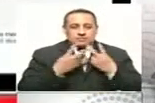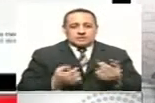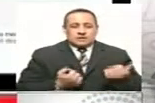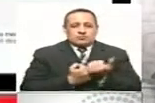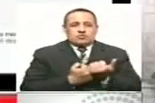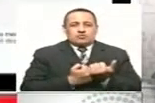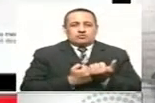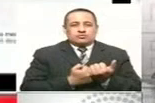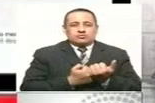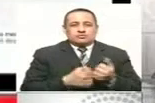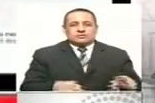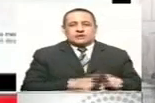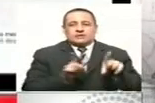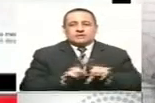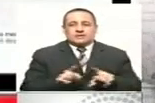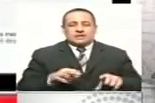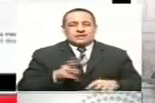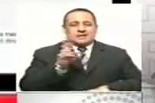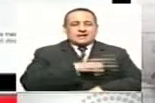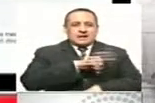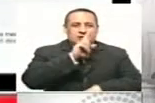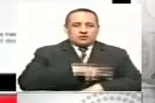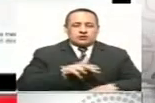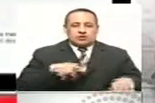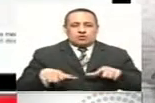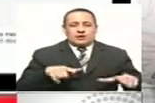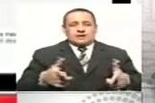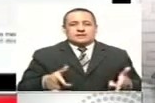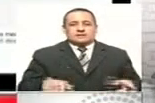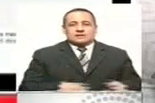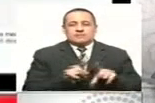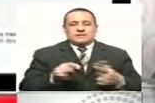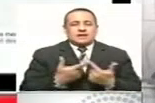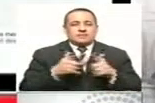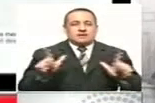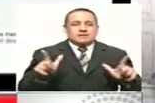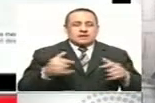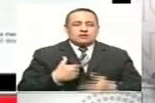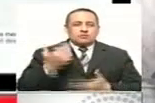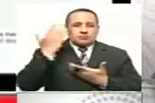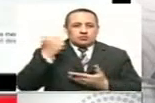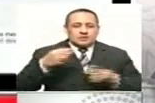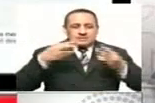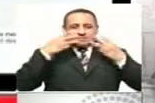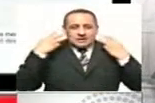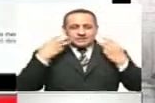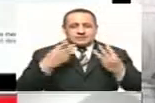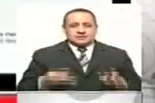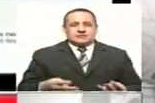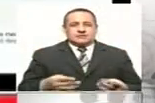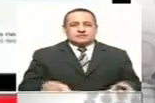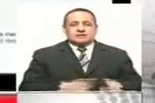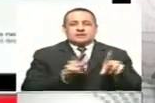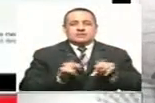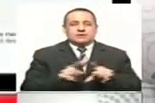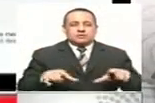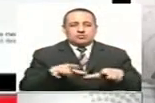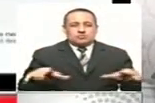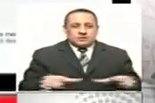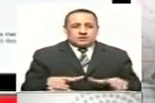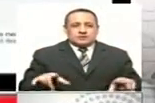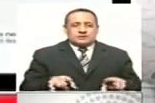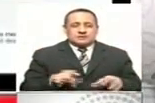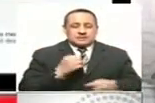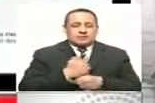digamos, ubicadas en regiones estratégicas: La Libertad, Piura, San Martín, Cusco, Cajamarca, Apurímac, Ancash,